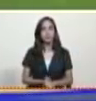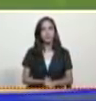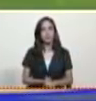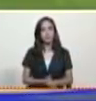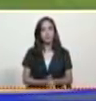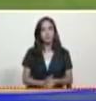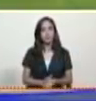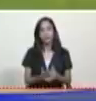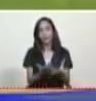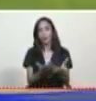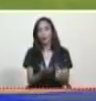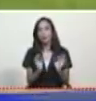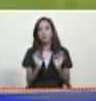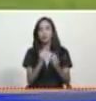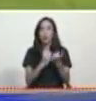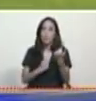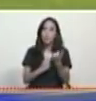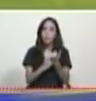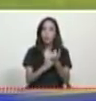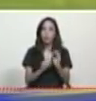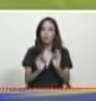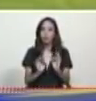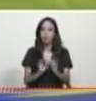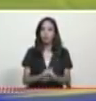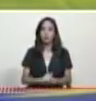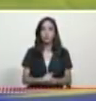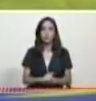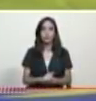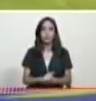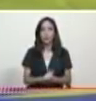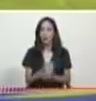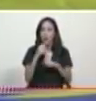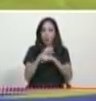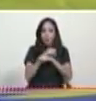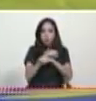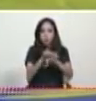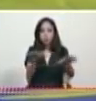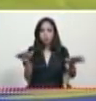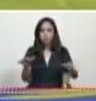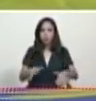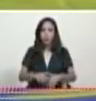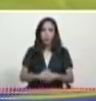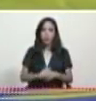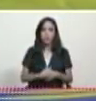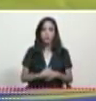de apoyo, el punto de despliegue de